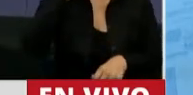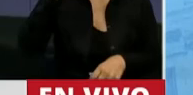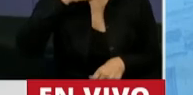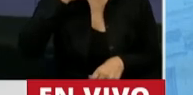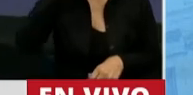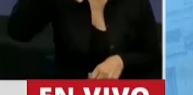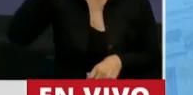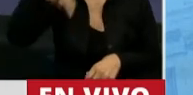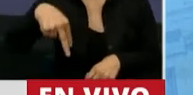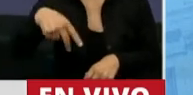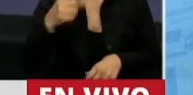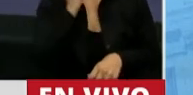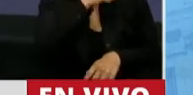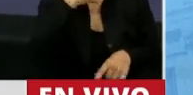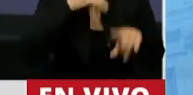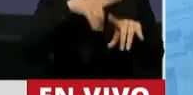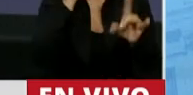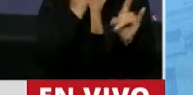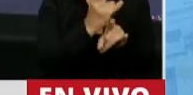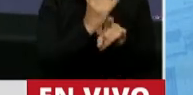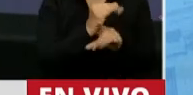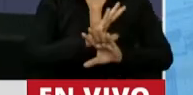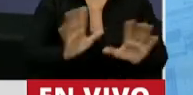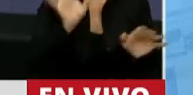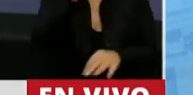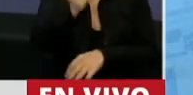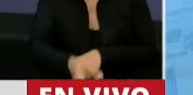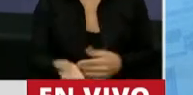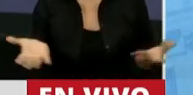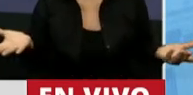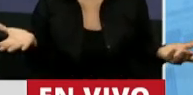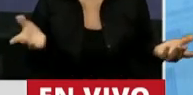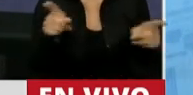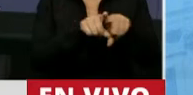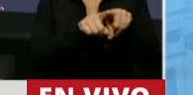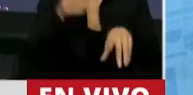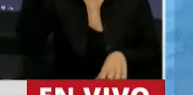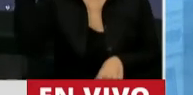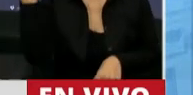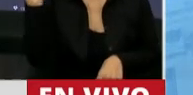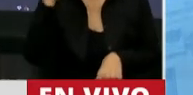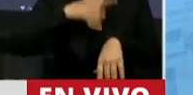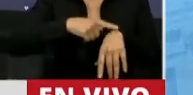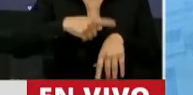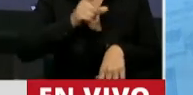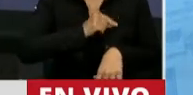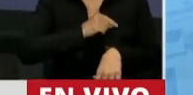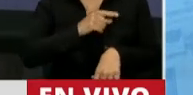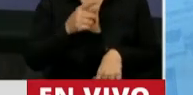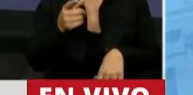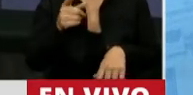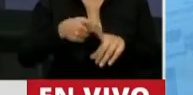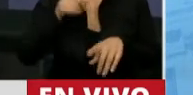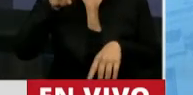sus espectáculos que ya nos tiene acostumbrados, como fue lo que se hizo con un momento de dolor, como es la pérdida de